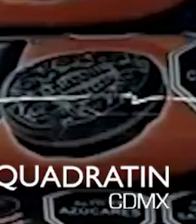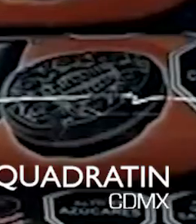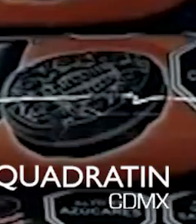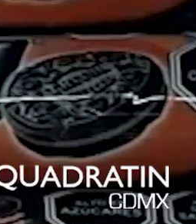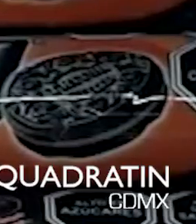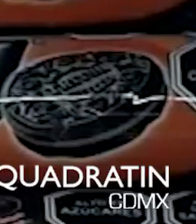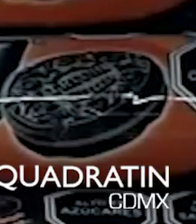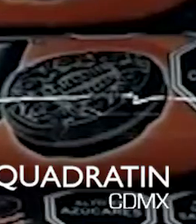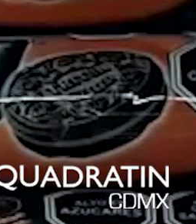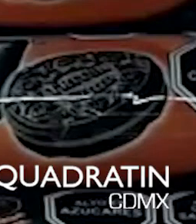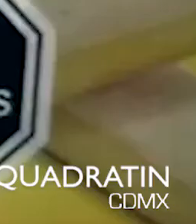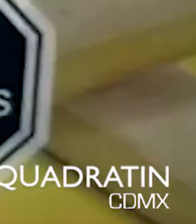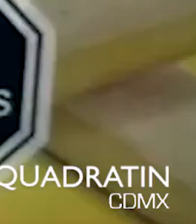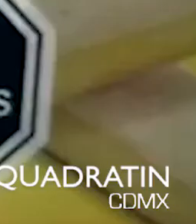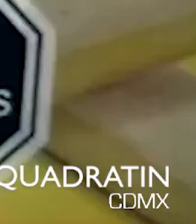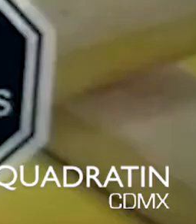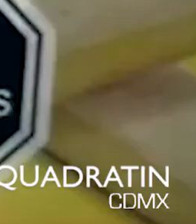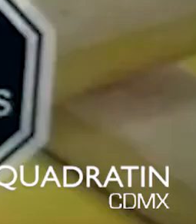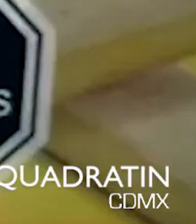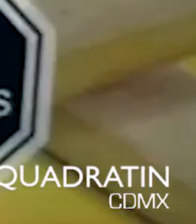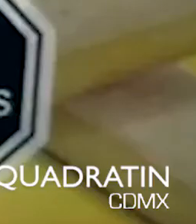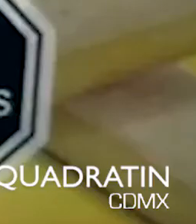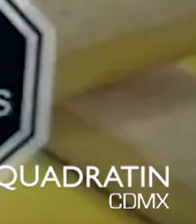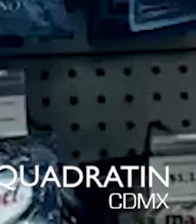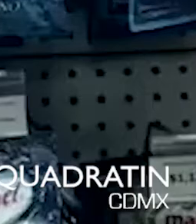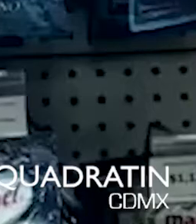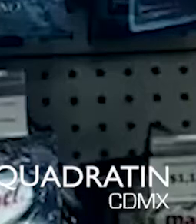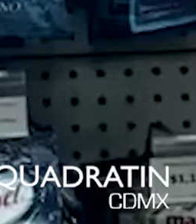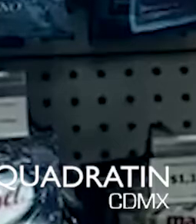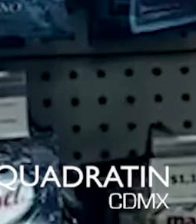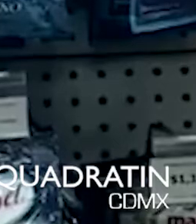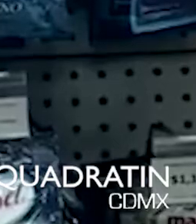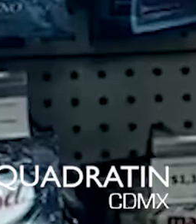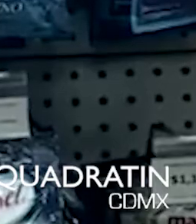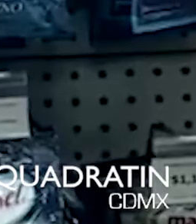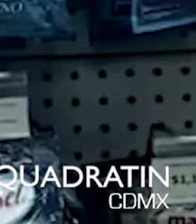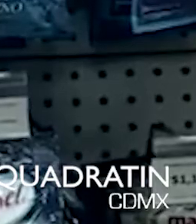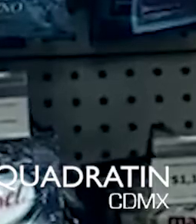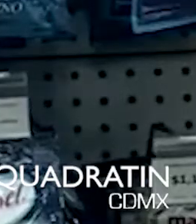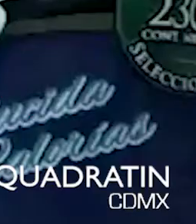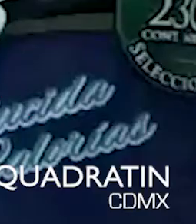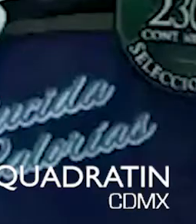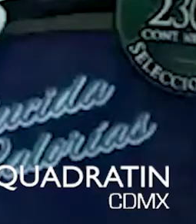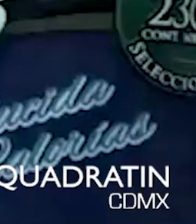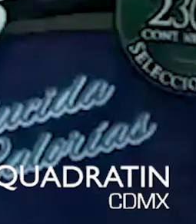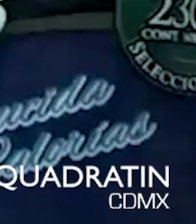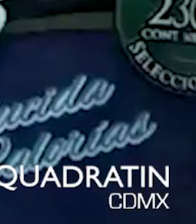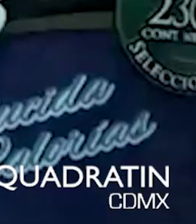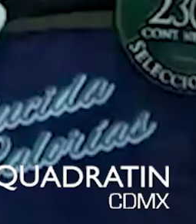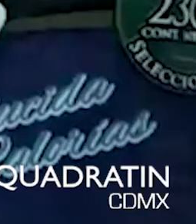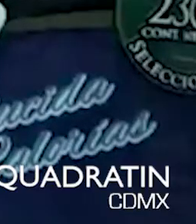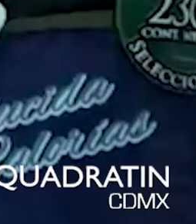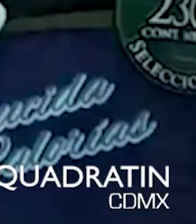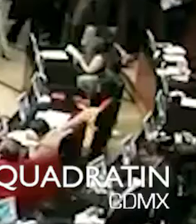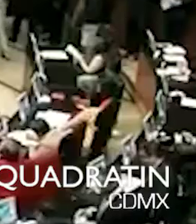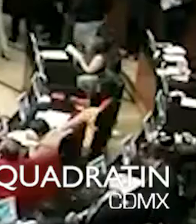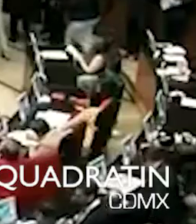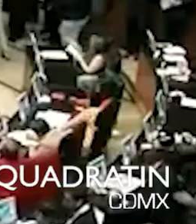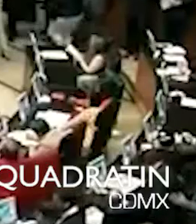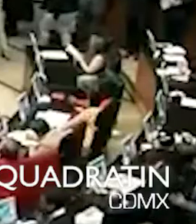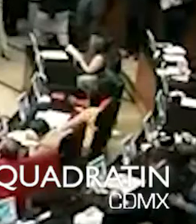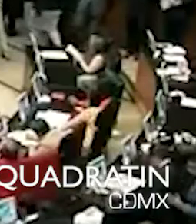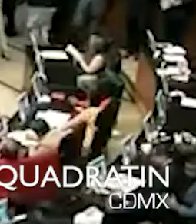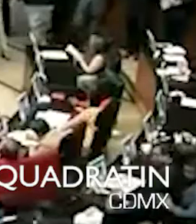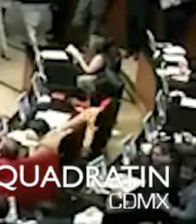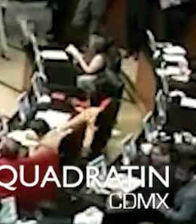Sobre la propuesta de progresividad fiscal del Grupo Parlamentario de Morena en el Senado de la República para multiplicar los impuestos a refrescos y alimentos no esenciales con